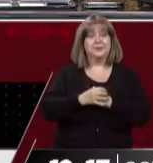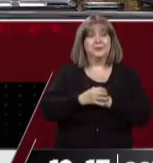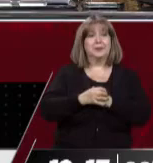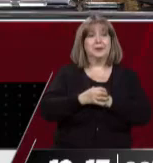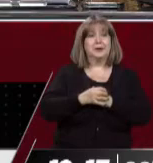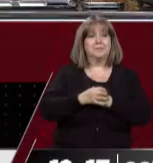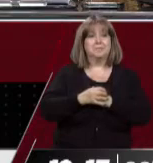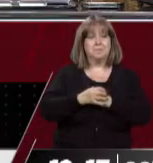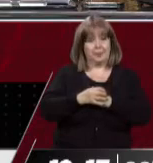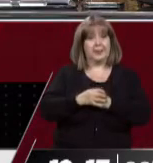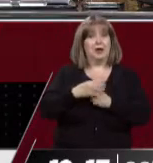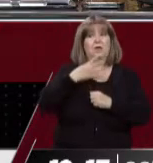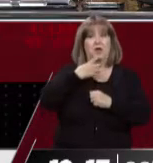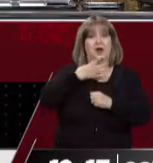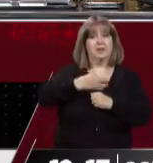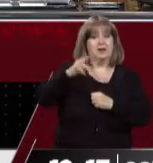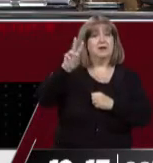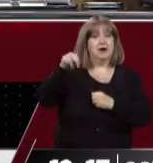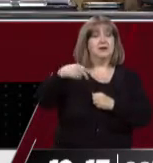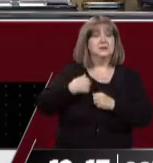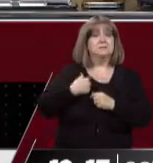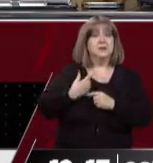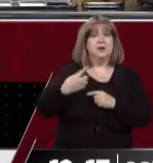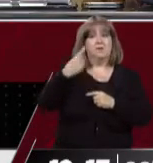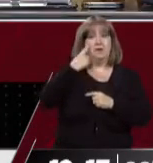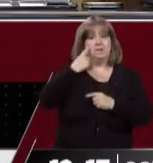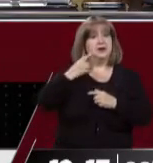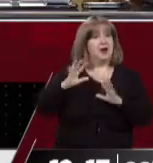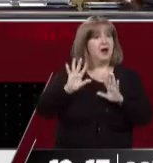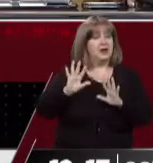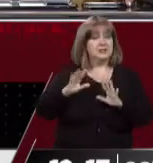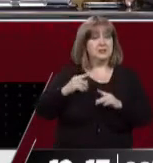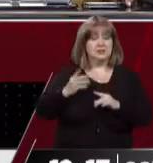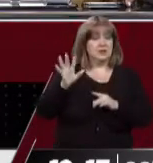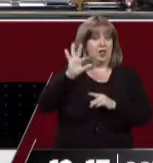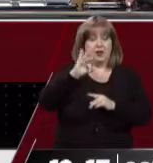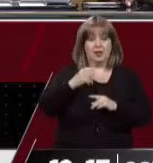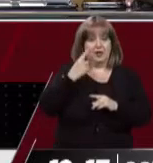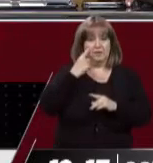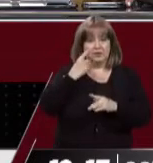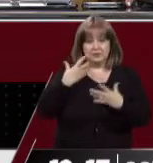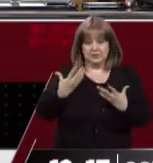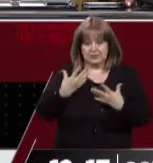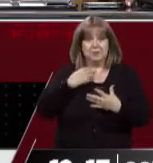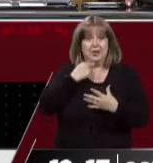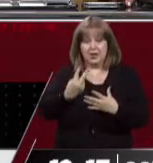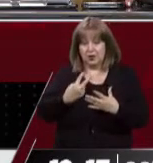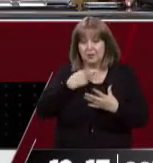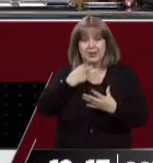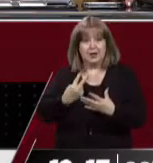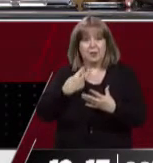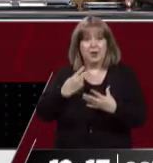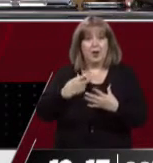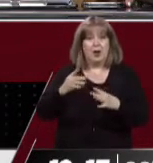Sí, es bastante complejo, es muy difícil vivir el día a día porque puede todo cambiar en un